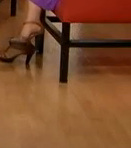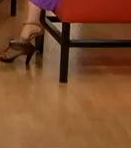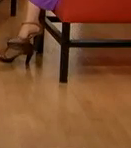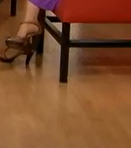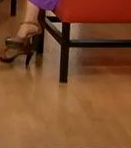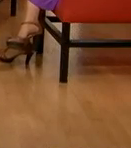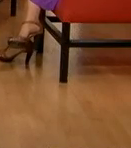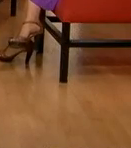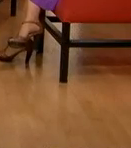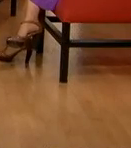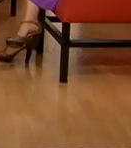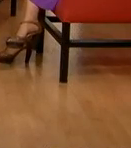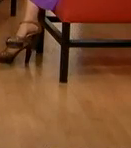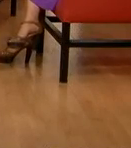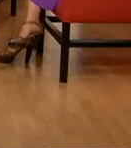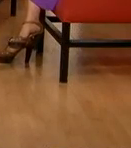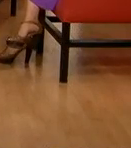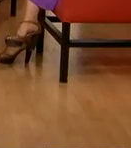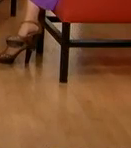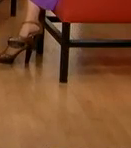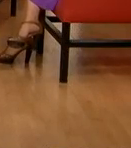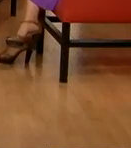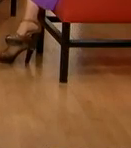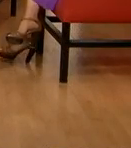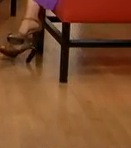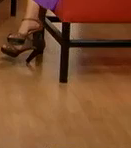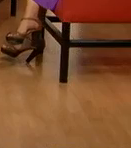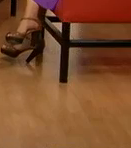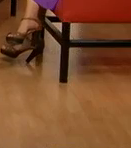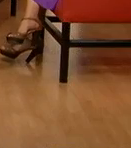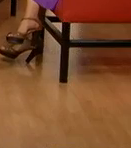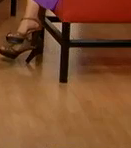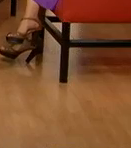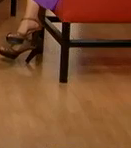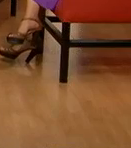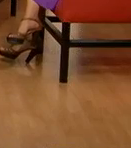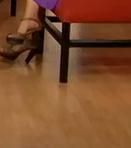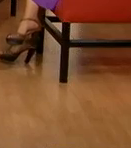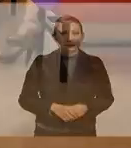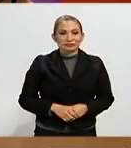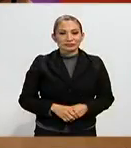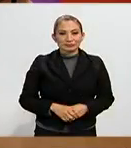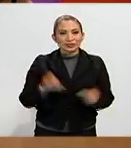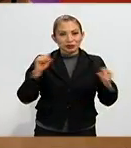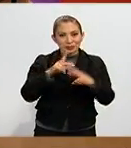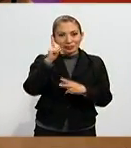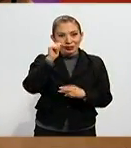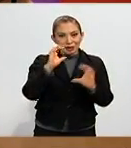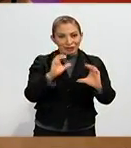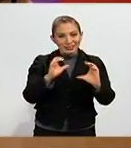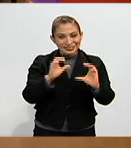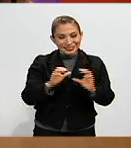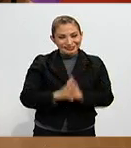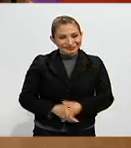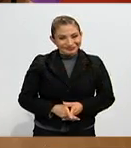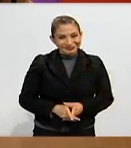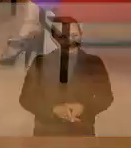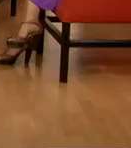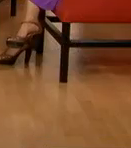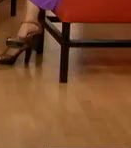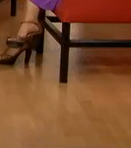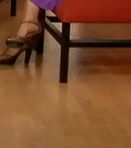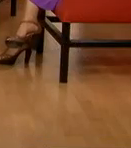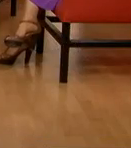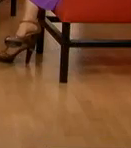acompañarnos esta mañana de jueves. Fue un placer informarlos. Me despido, nos despedimos de Griselda Yebra en la lengua de señas. Y a todos ustedes, pásenla bien. Hasta luego.